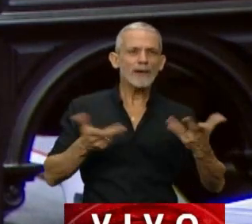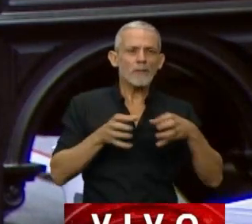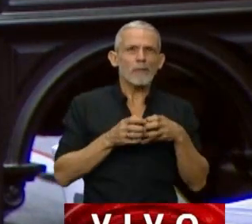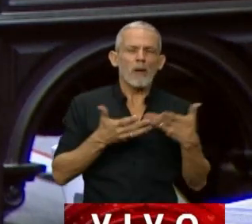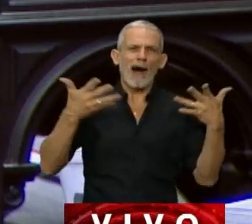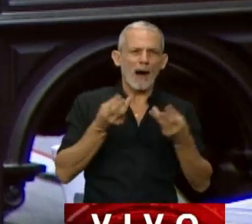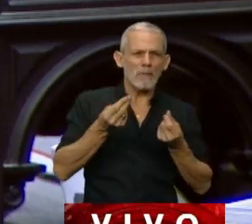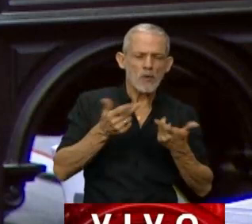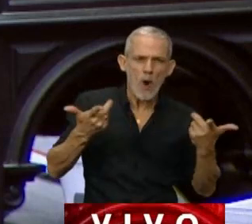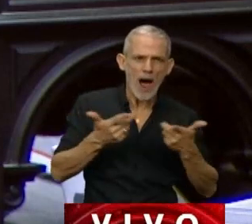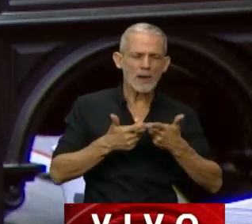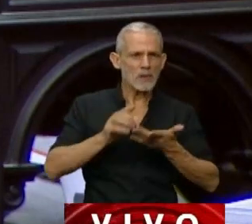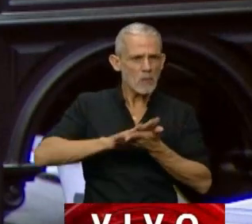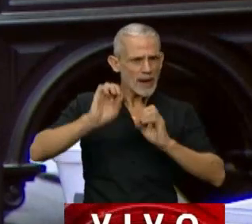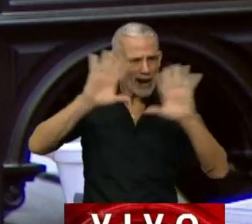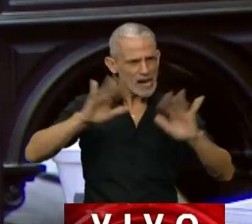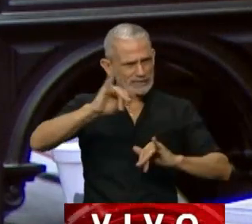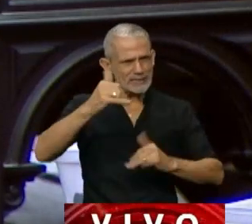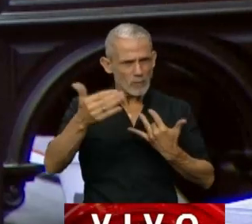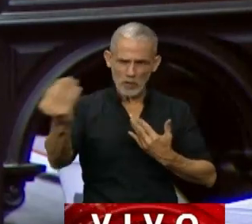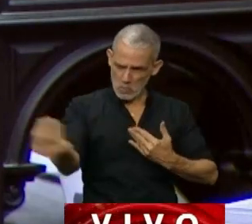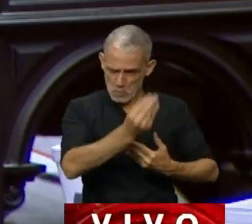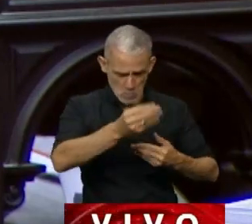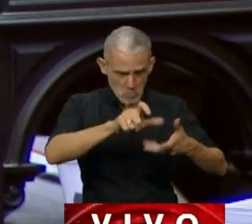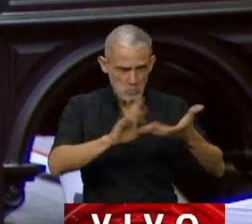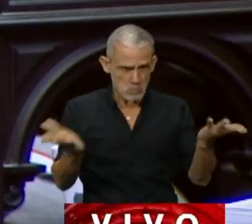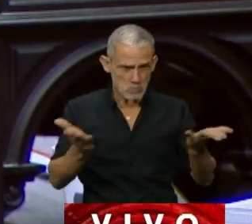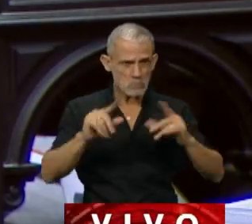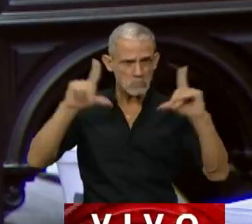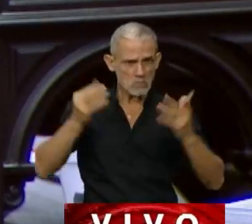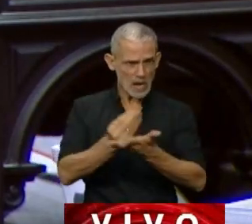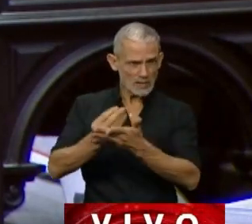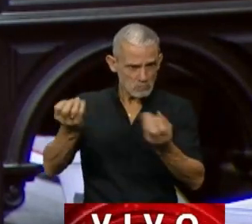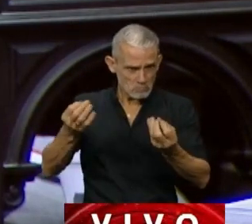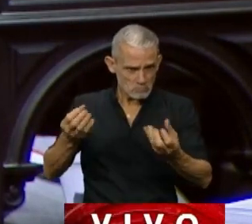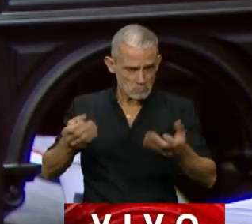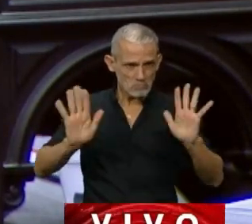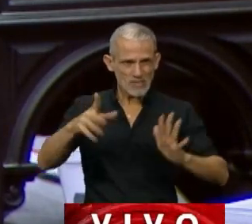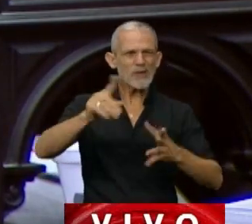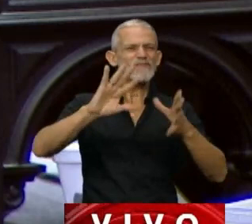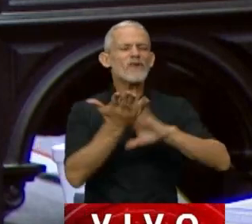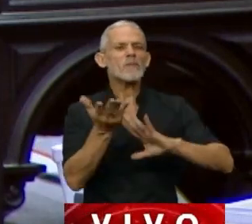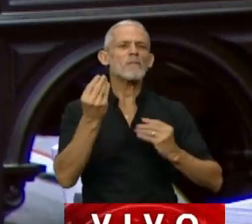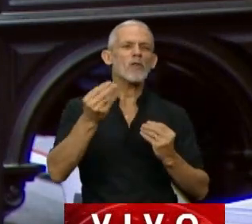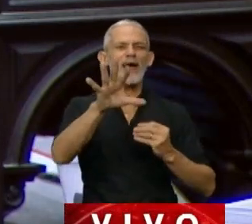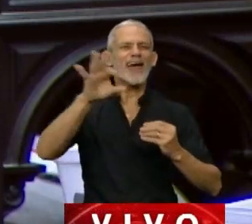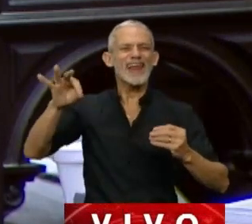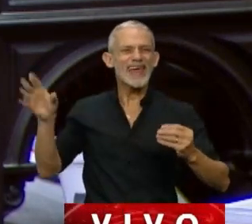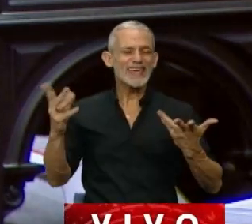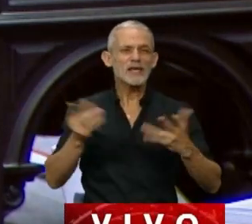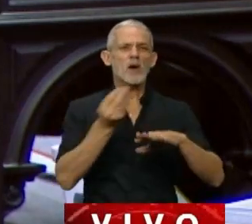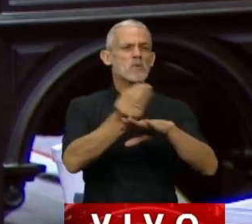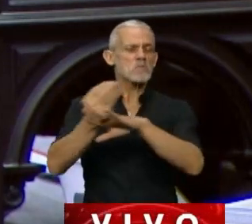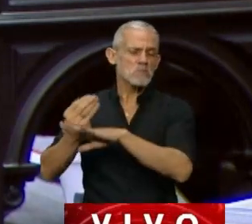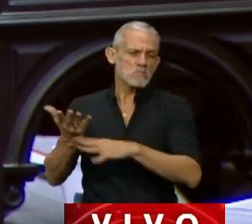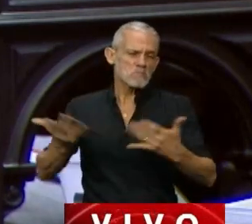aparato, transparenta de alguna manera la posibilidad de llevar adelante las distintas formas de poder elegirse en los distintos